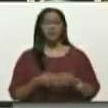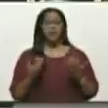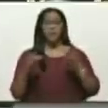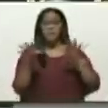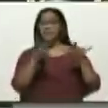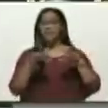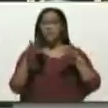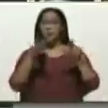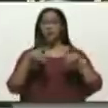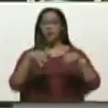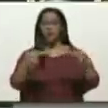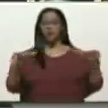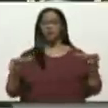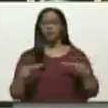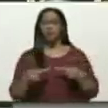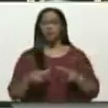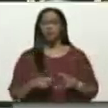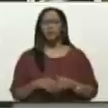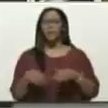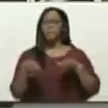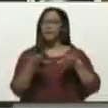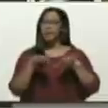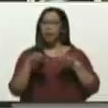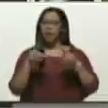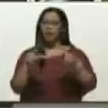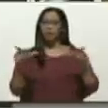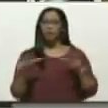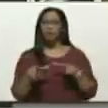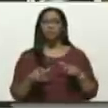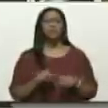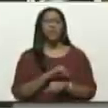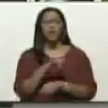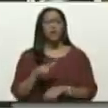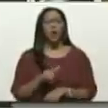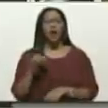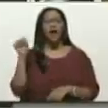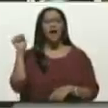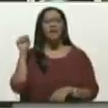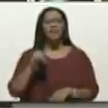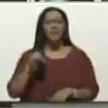manipularon la situación. Manipularon la situación. De todas maneras, aquí en Venezuela,